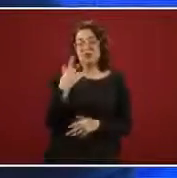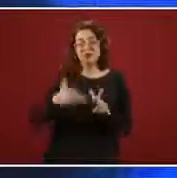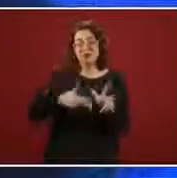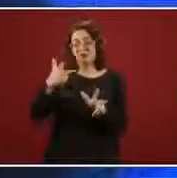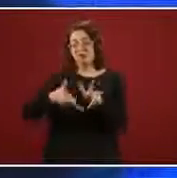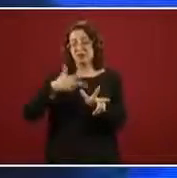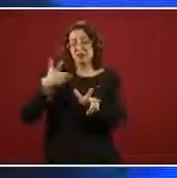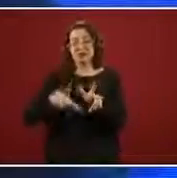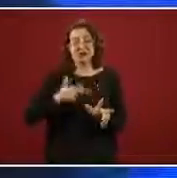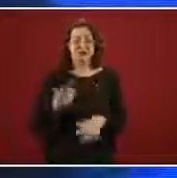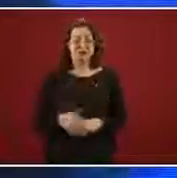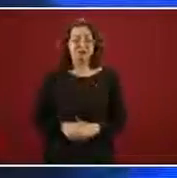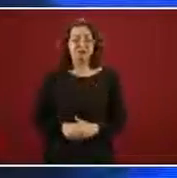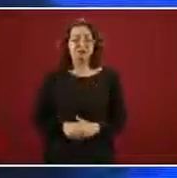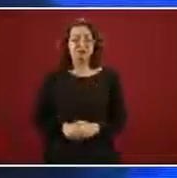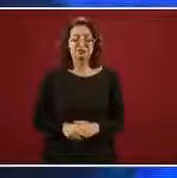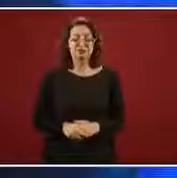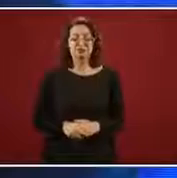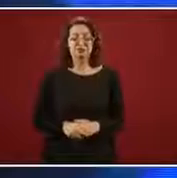Los